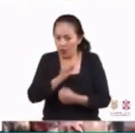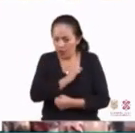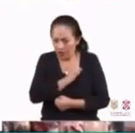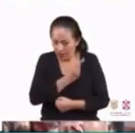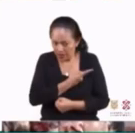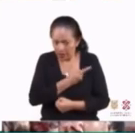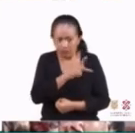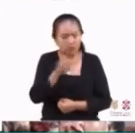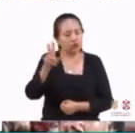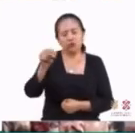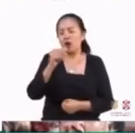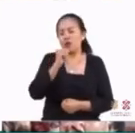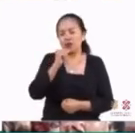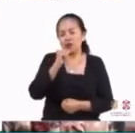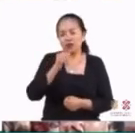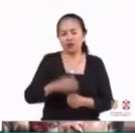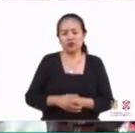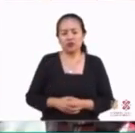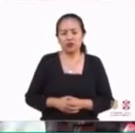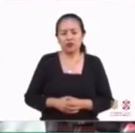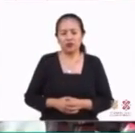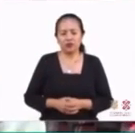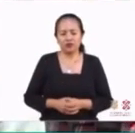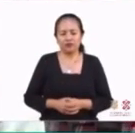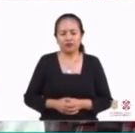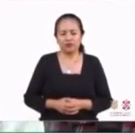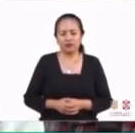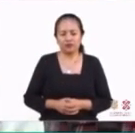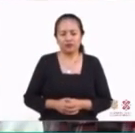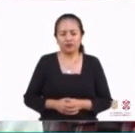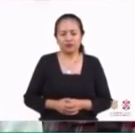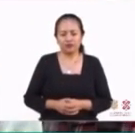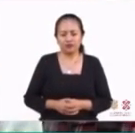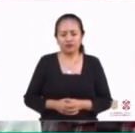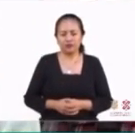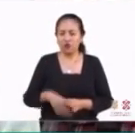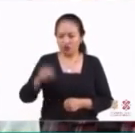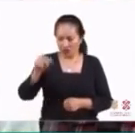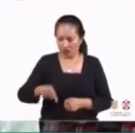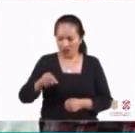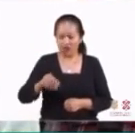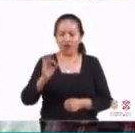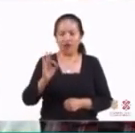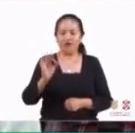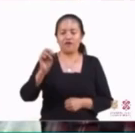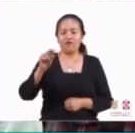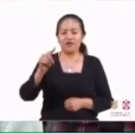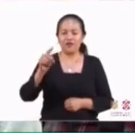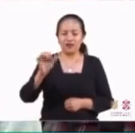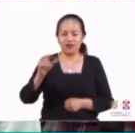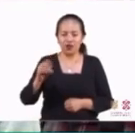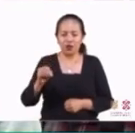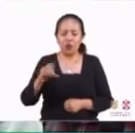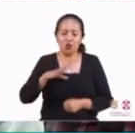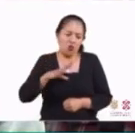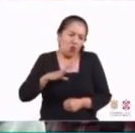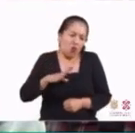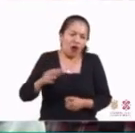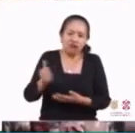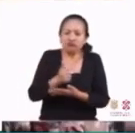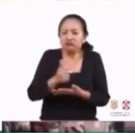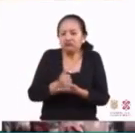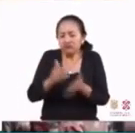no lo sea, ¿sí? Entonces, ¿coincide con el presidente en que no hay consumo de fentanilo aquí en México y en la ciudad? Pues